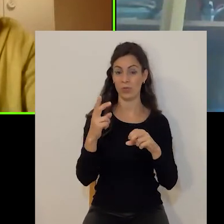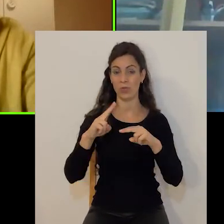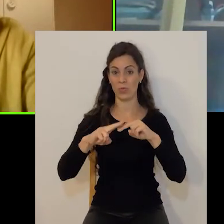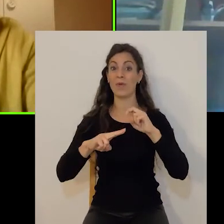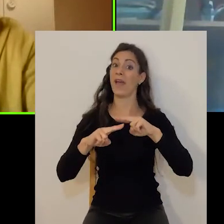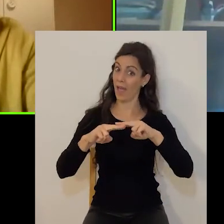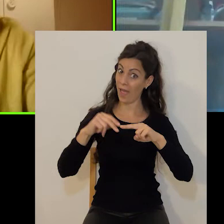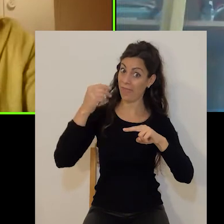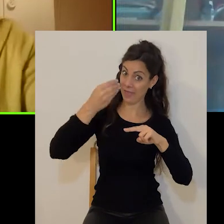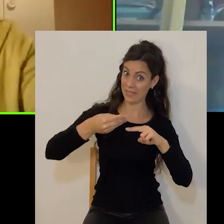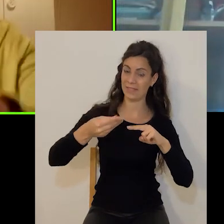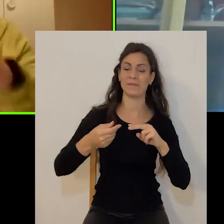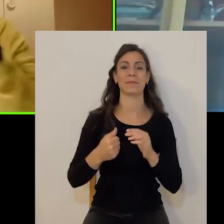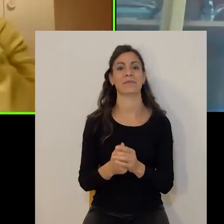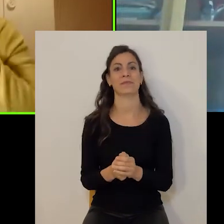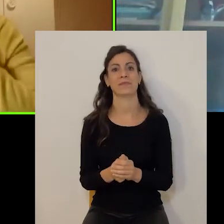lúdicas.